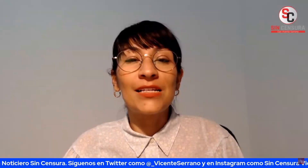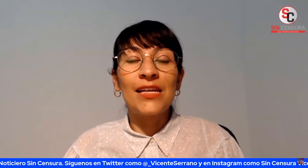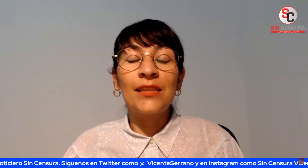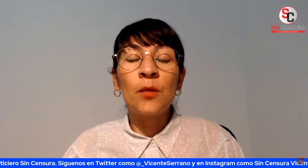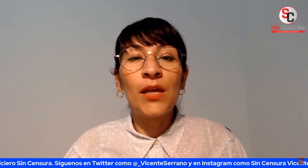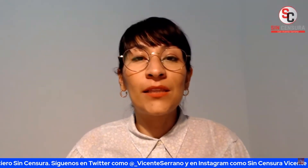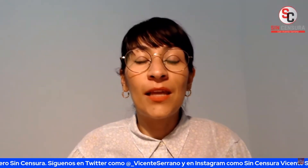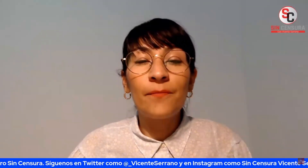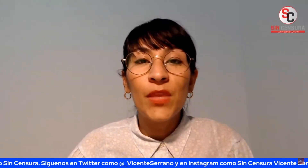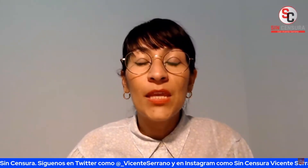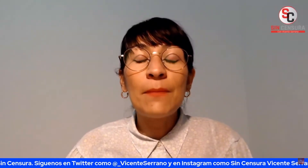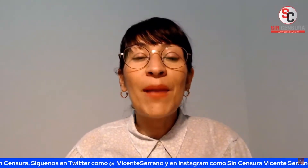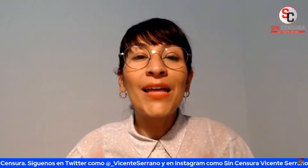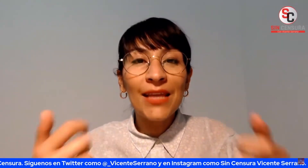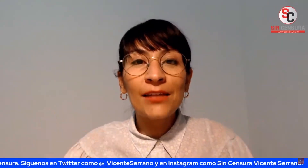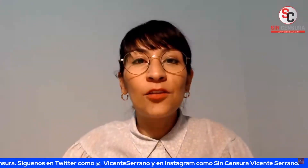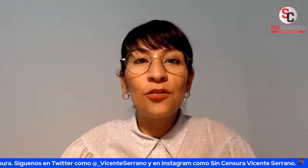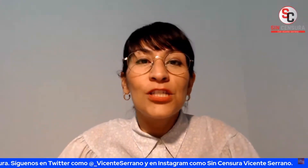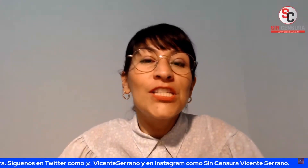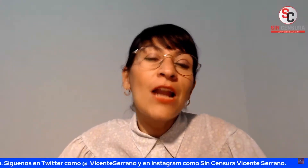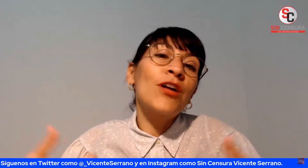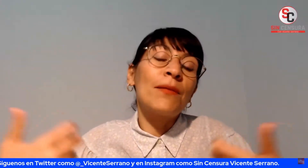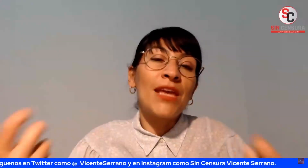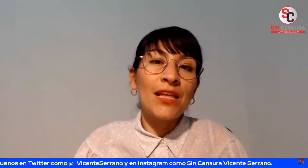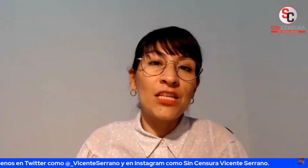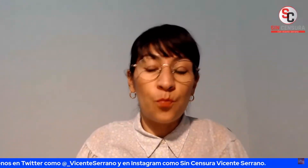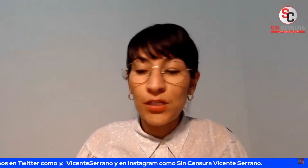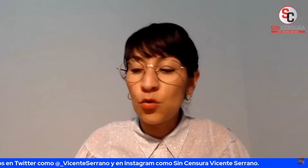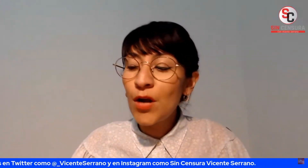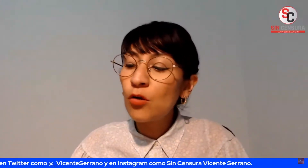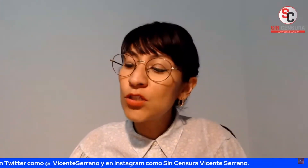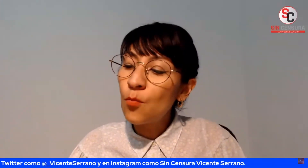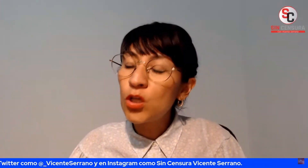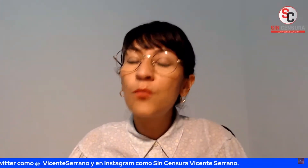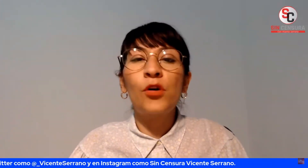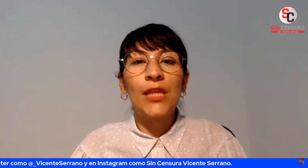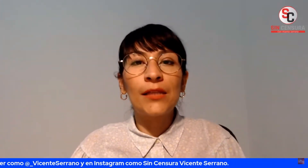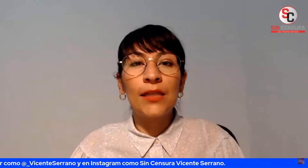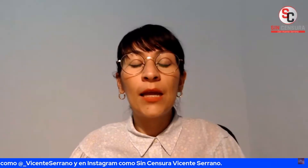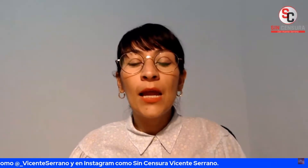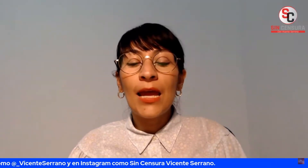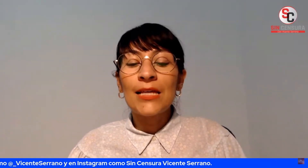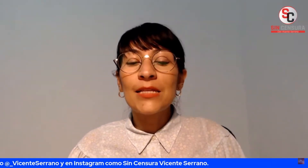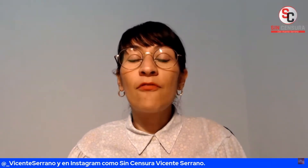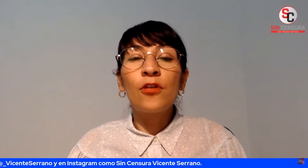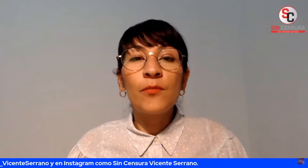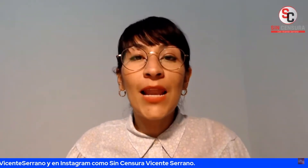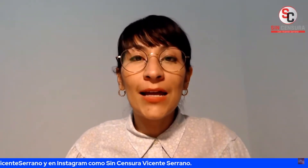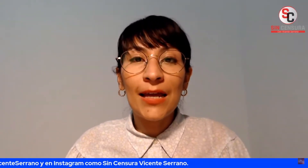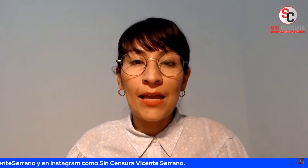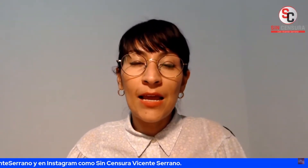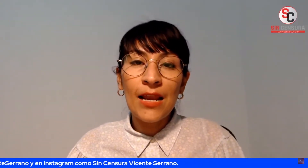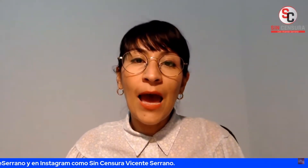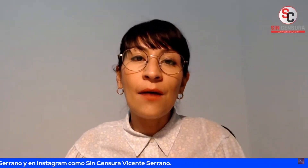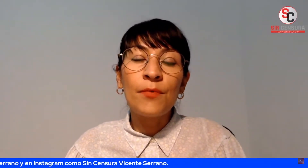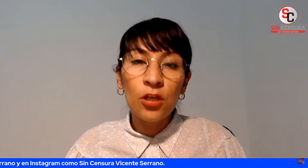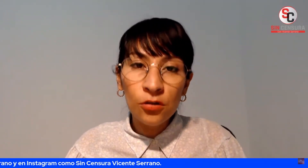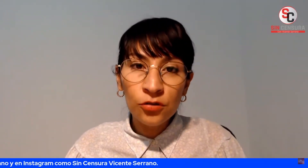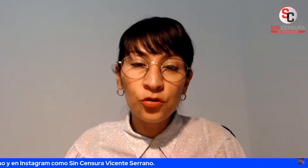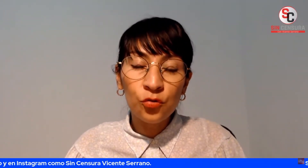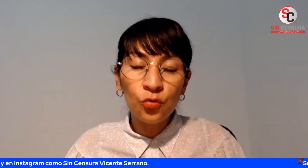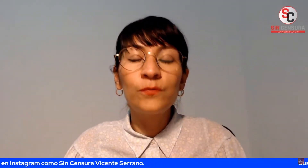usado recientemente, y planteando ya lo que viene después. Una cosa muy importante es la forma en la que